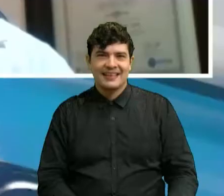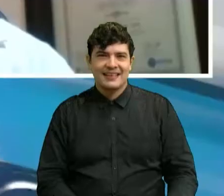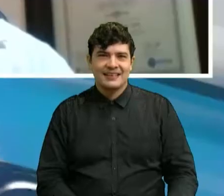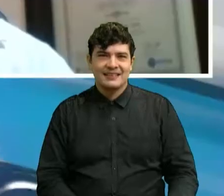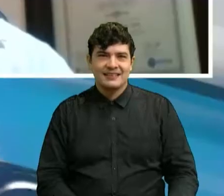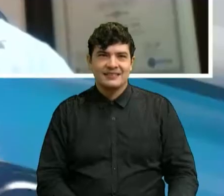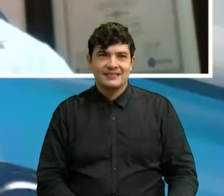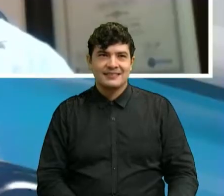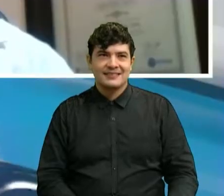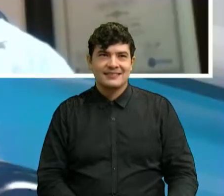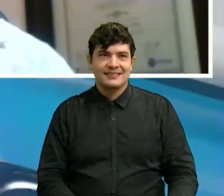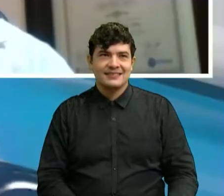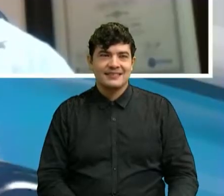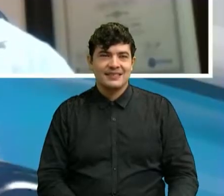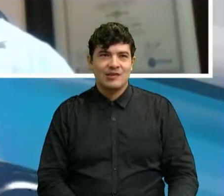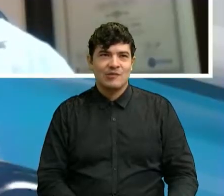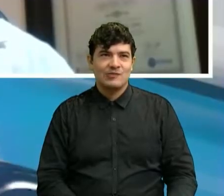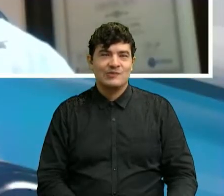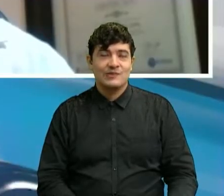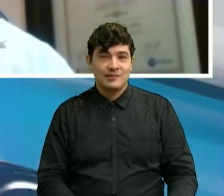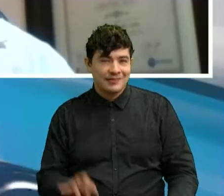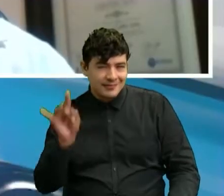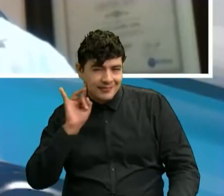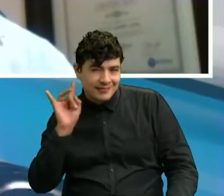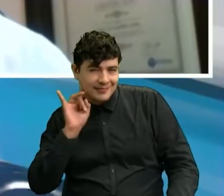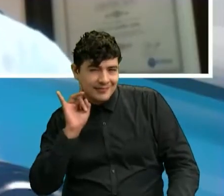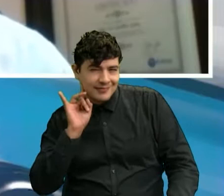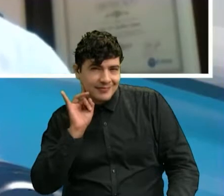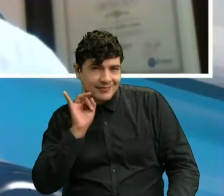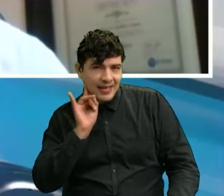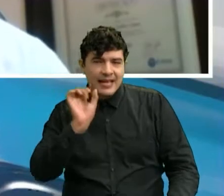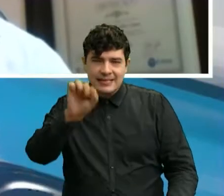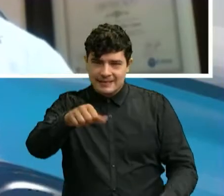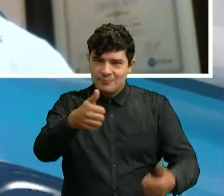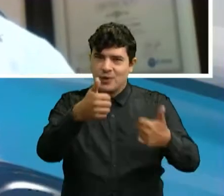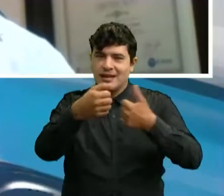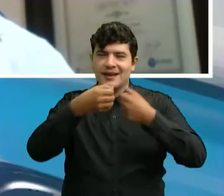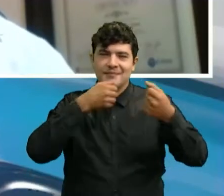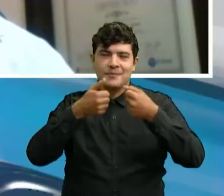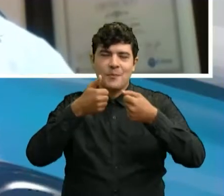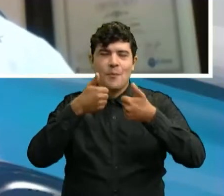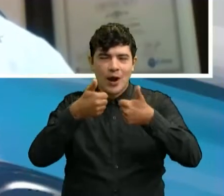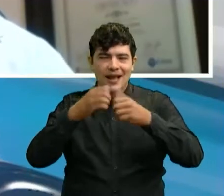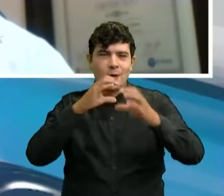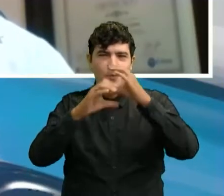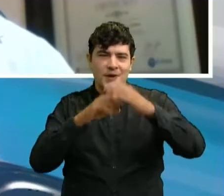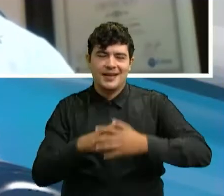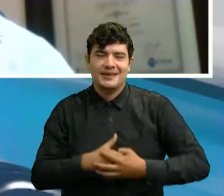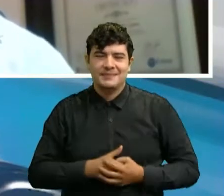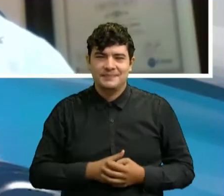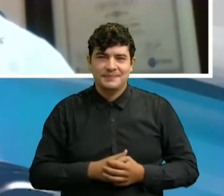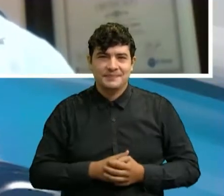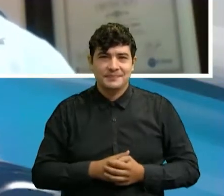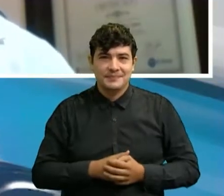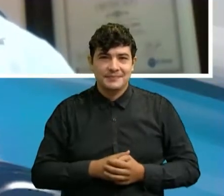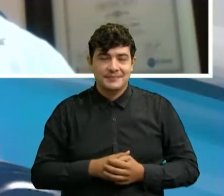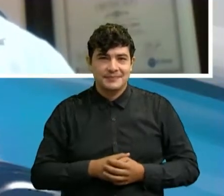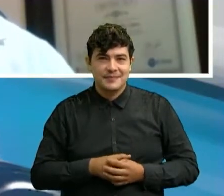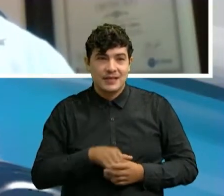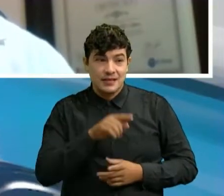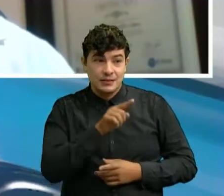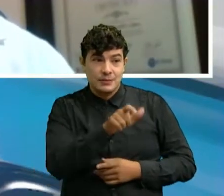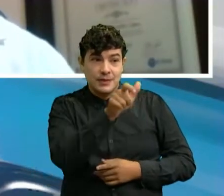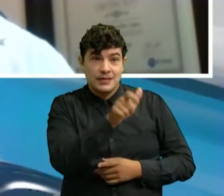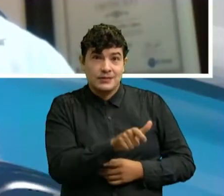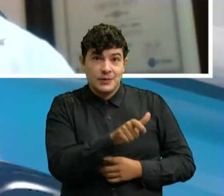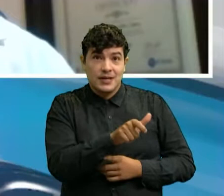¿Aquí me escuchan? Sí, abogado, ya tenemos buena comunicación. Cuando la persona tiene derecho